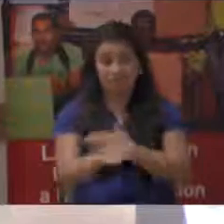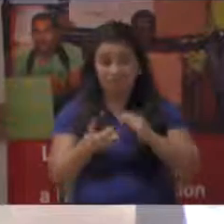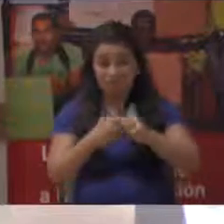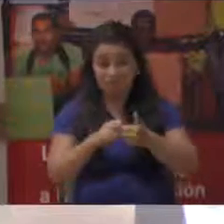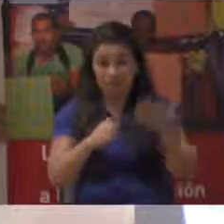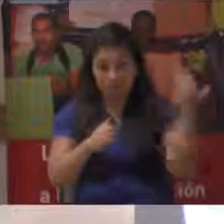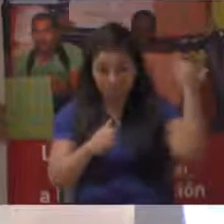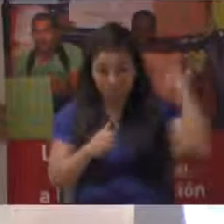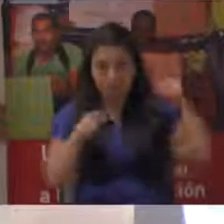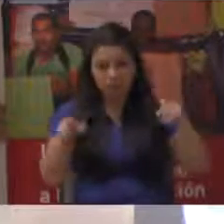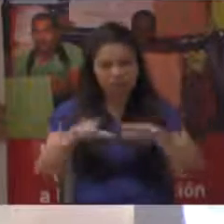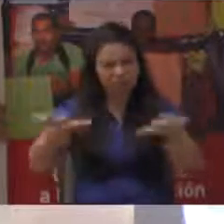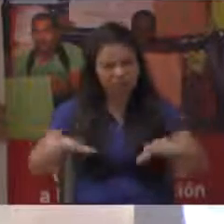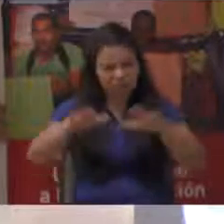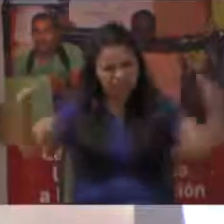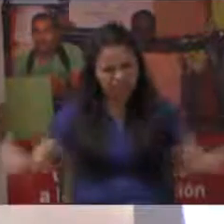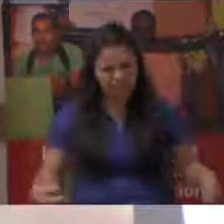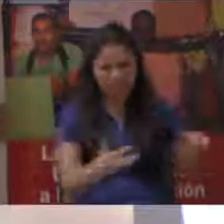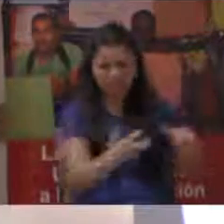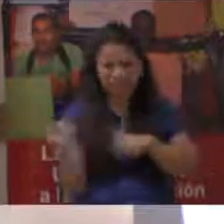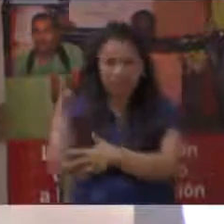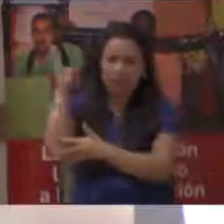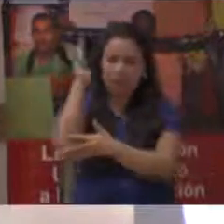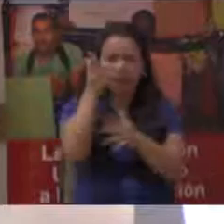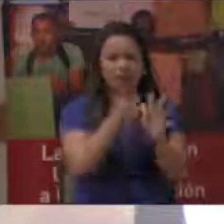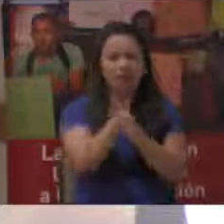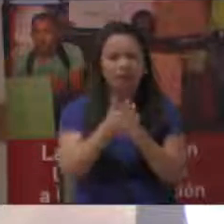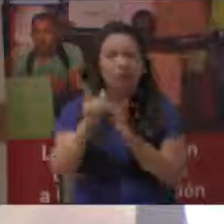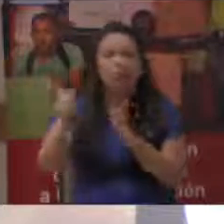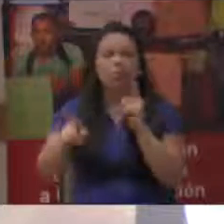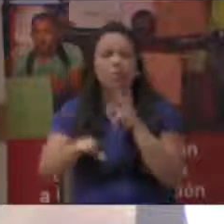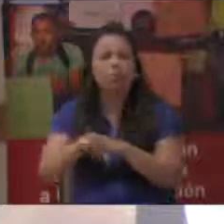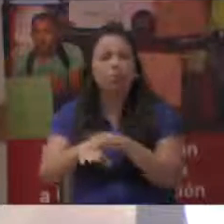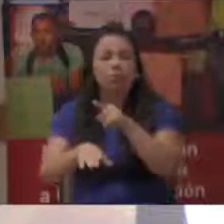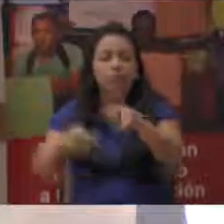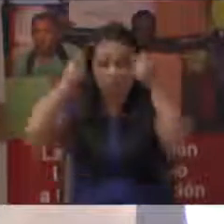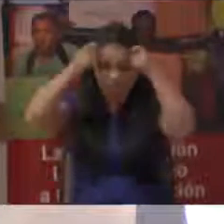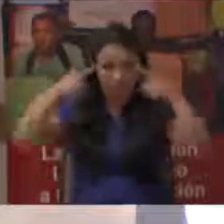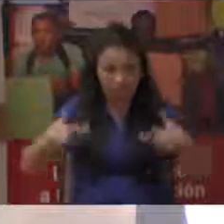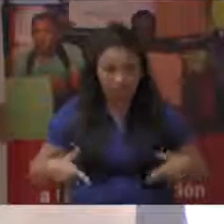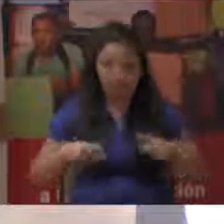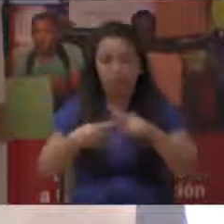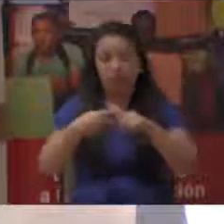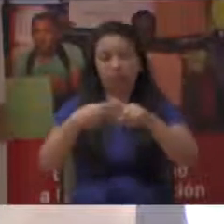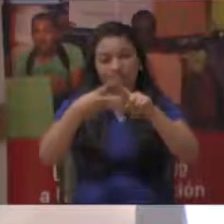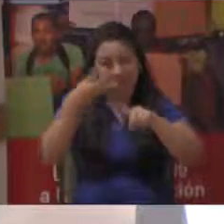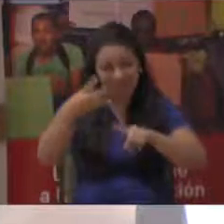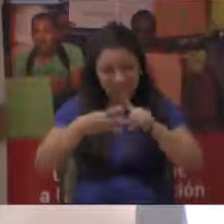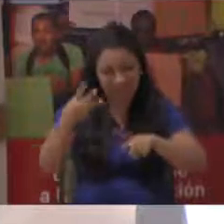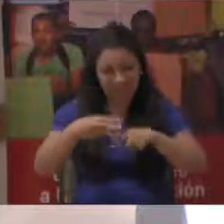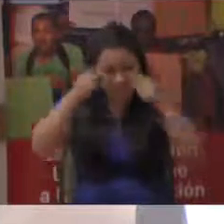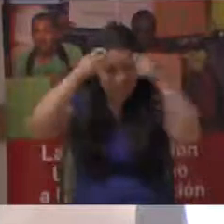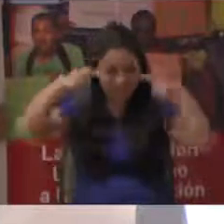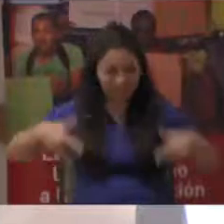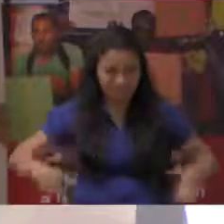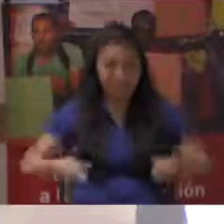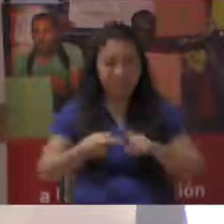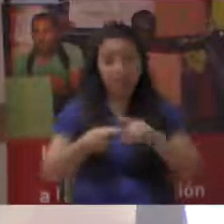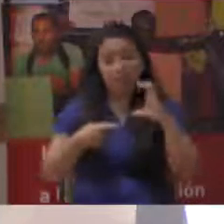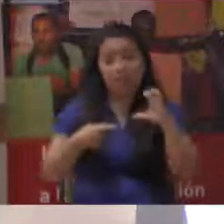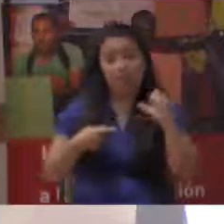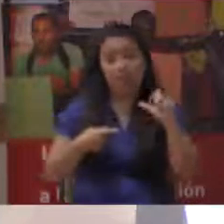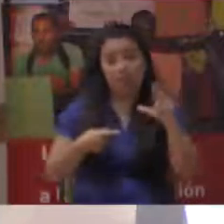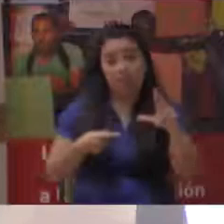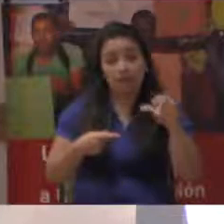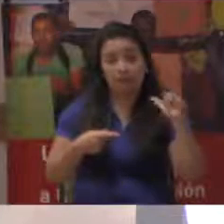panel anterior corresponde al Estado en su contexto, a las tres ramas del poder público, ya lo ha venido mencionando. La ACR